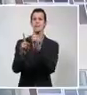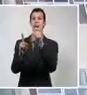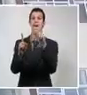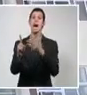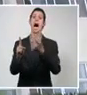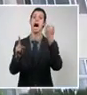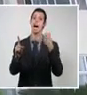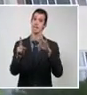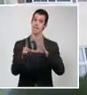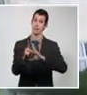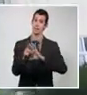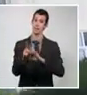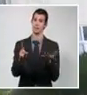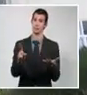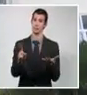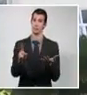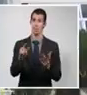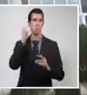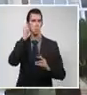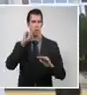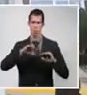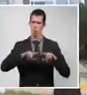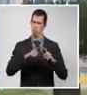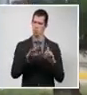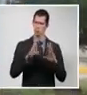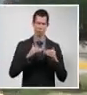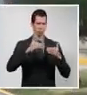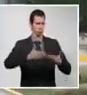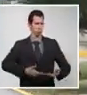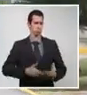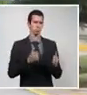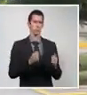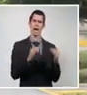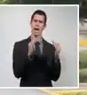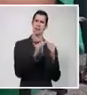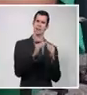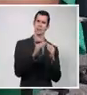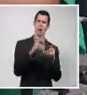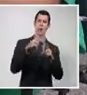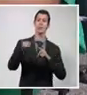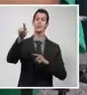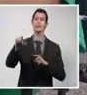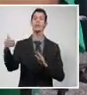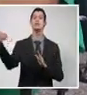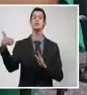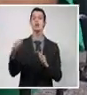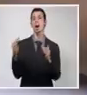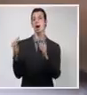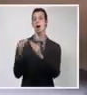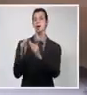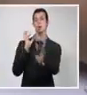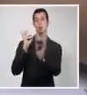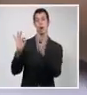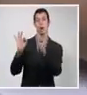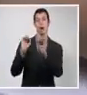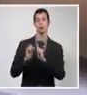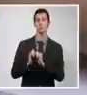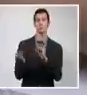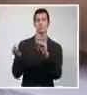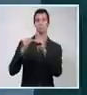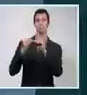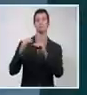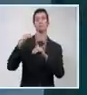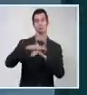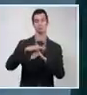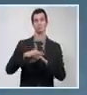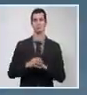casa. Desde el inicio de la pandemia, el Hospital Naval ha atendido enfermos y sospechosos a la COVID-19, pero desde